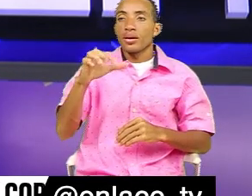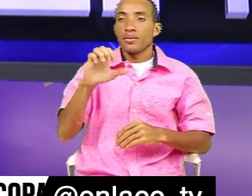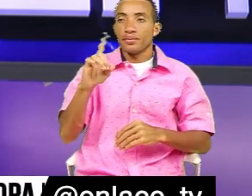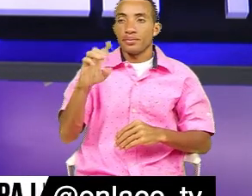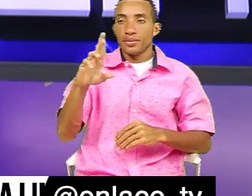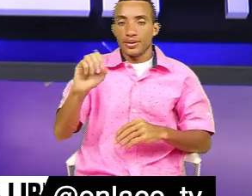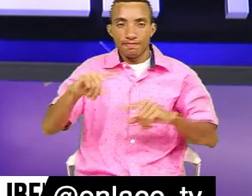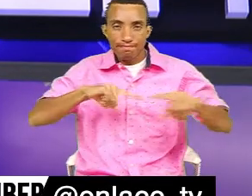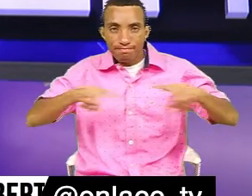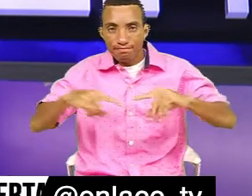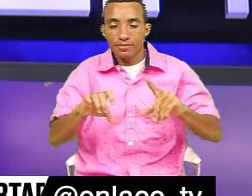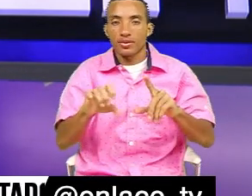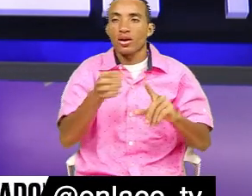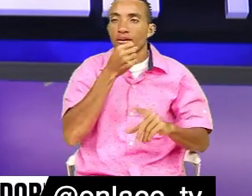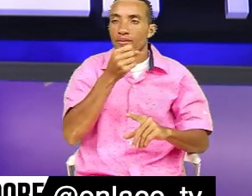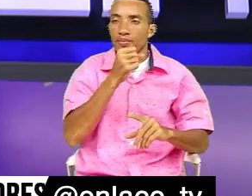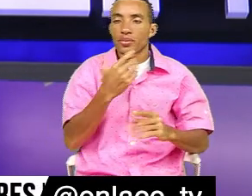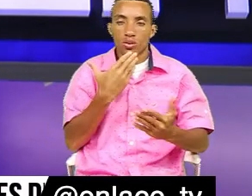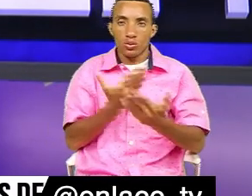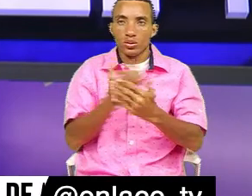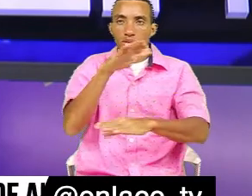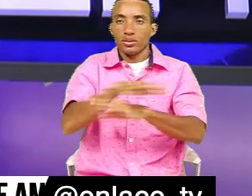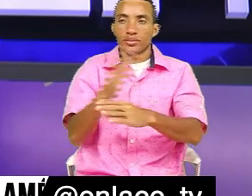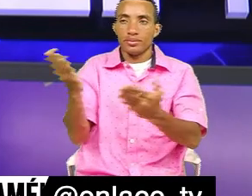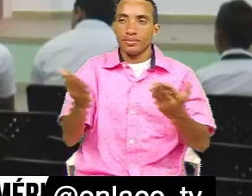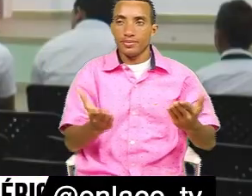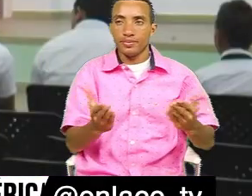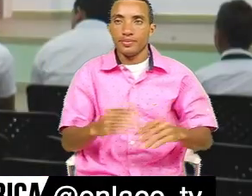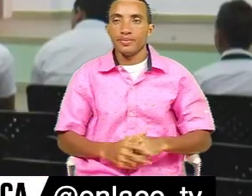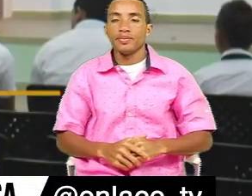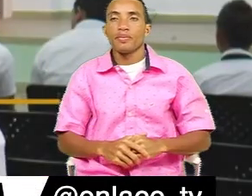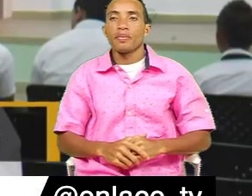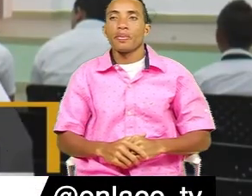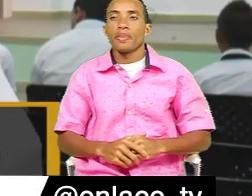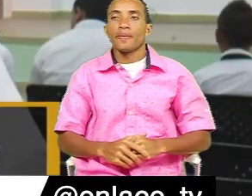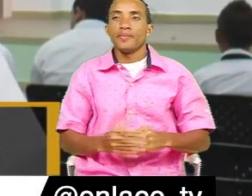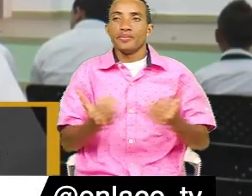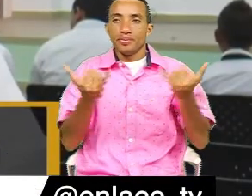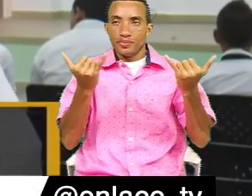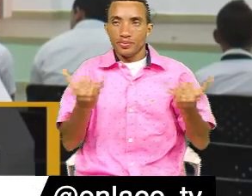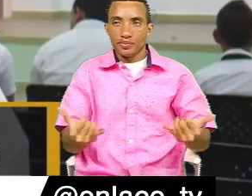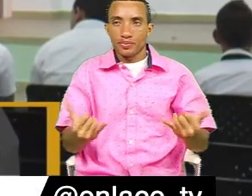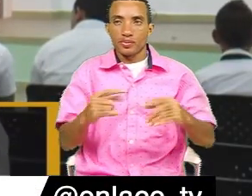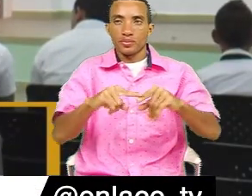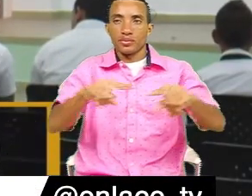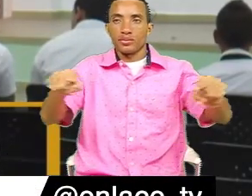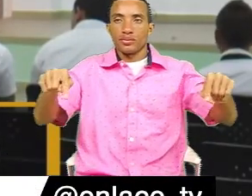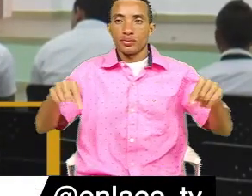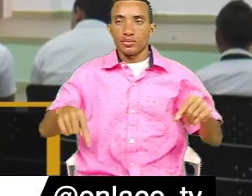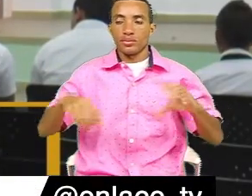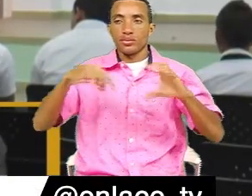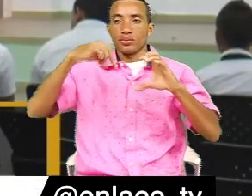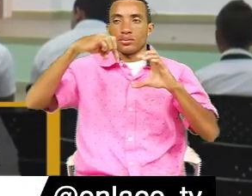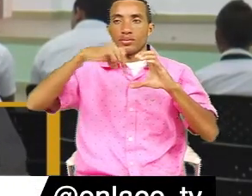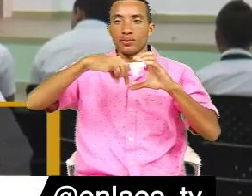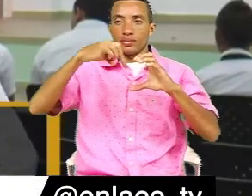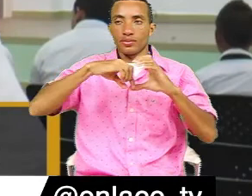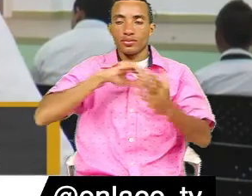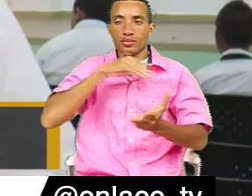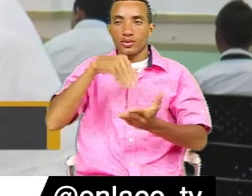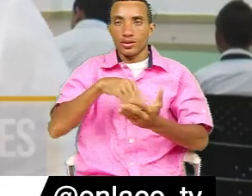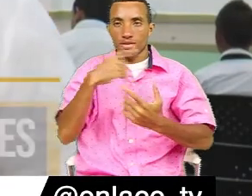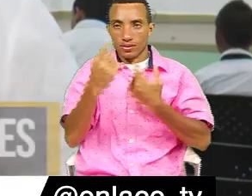más detalles. Pedro, buenas tardes y adelante. Se cumple a esta hora en el auditorio del Centro Popular Comercial la reunión